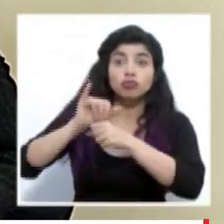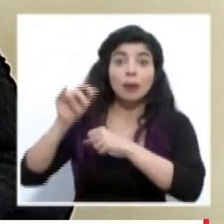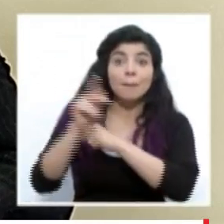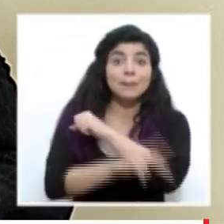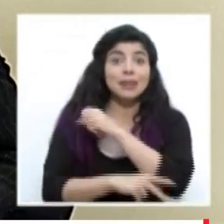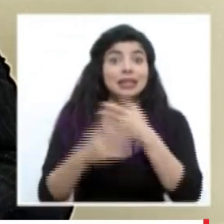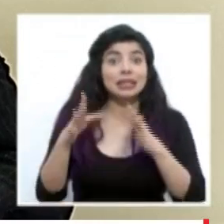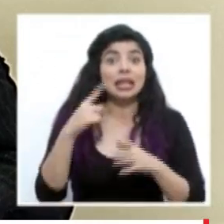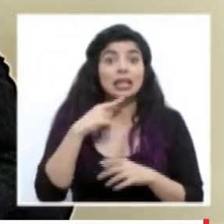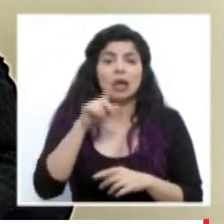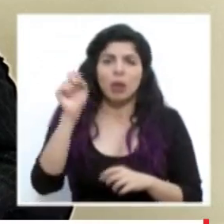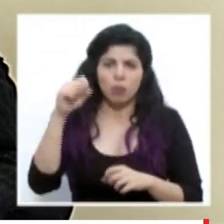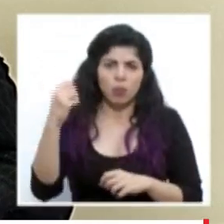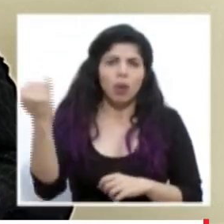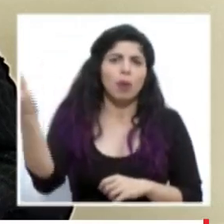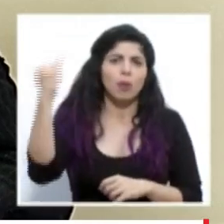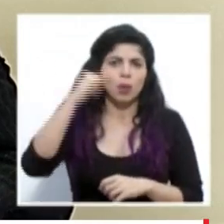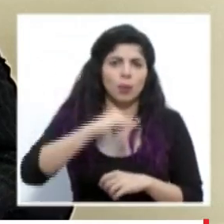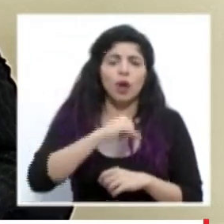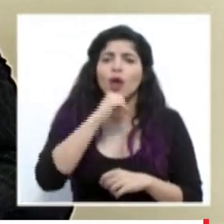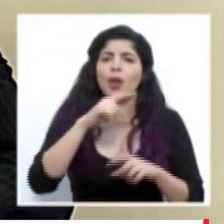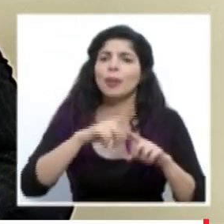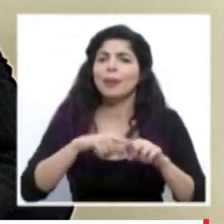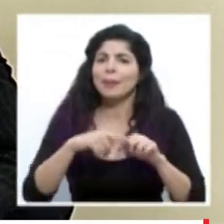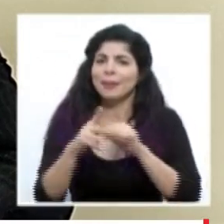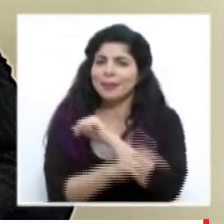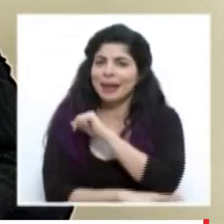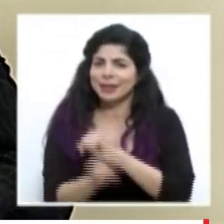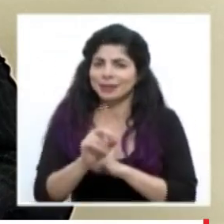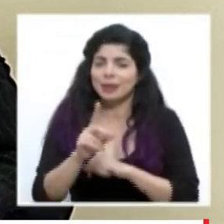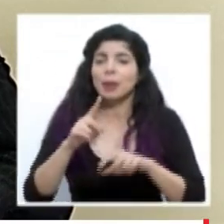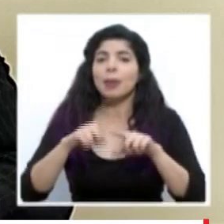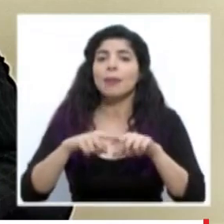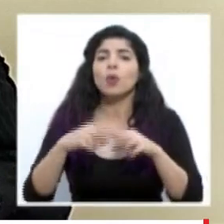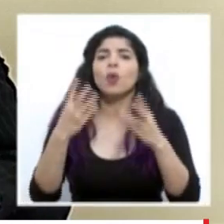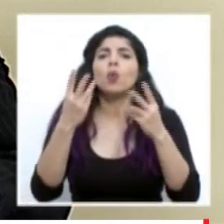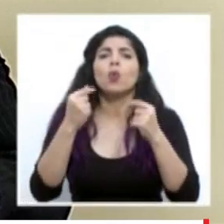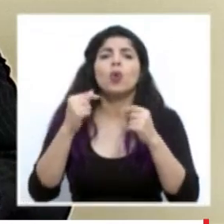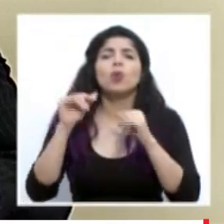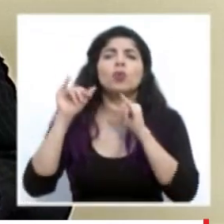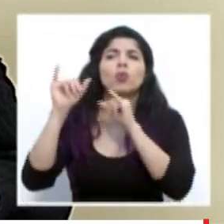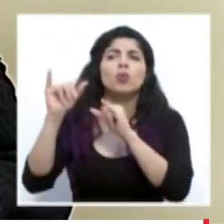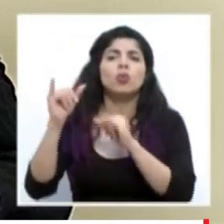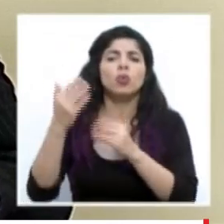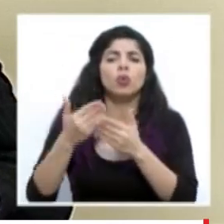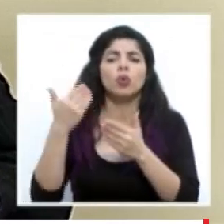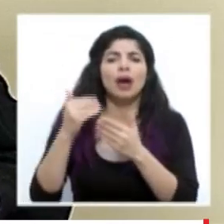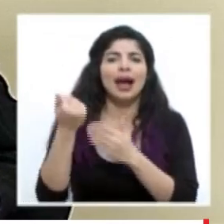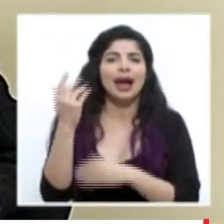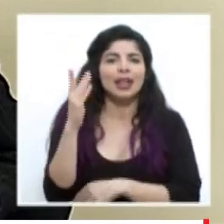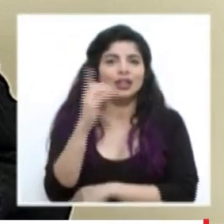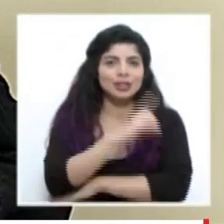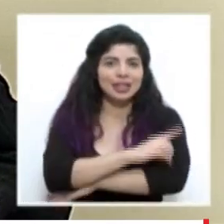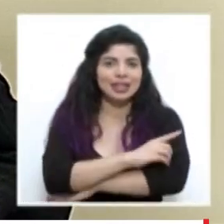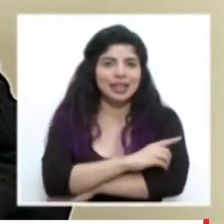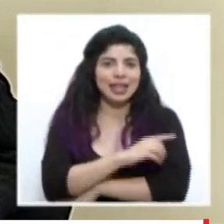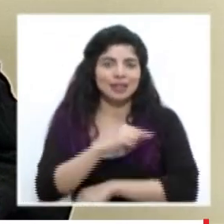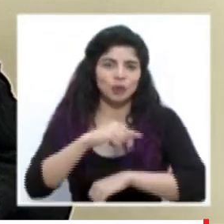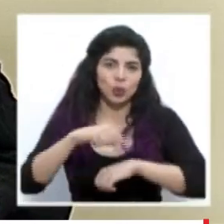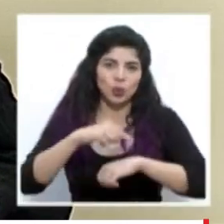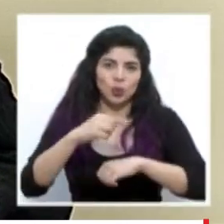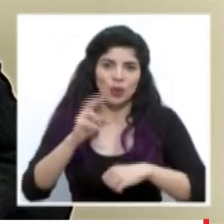indicaron, pueden volver. No es un asunto de nacionalidad, es un asunto de permanencia en los últimos 14 días, que es el periodo máximo de